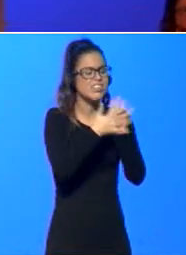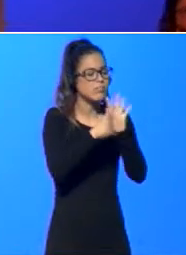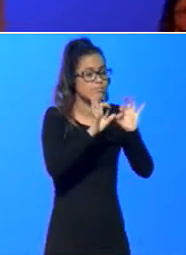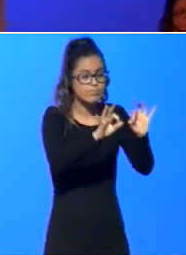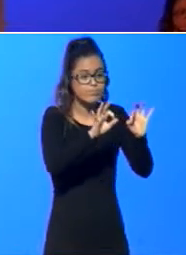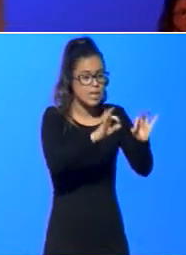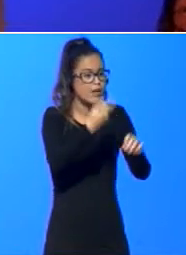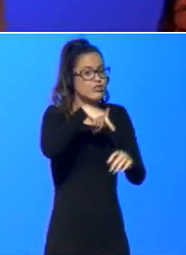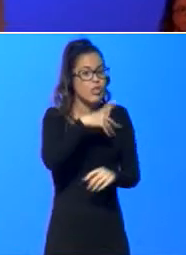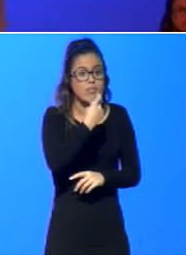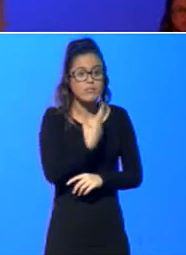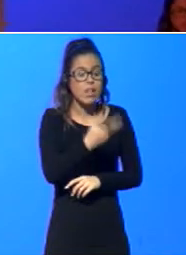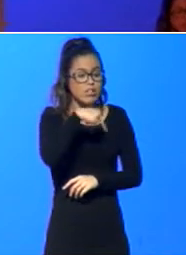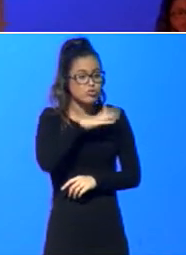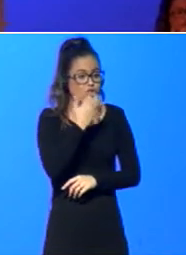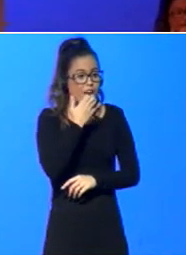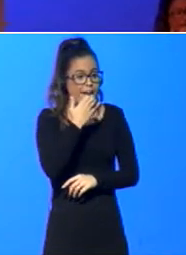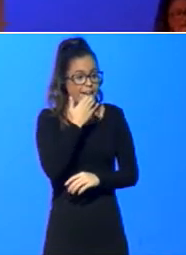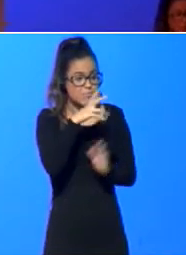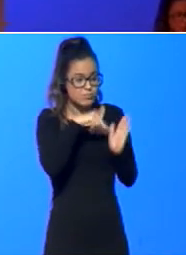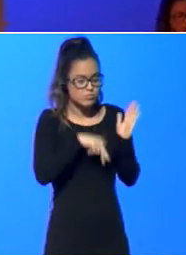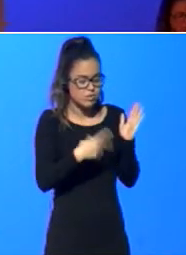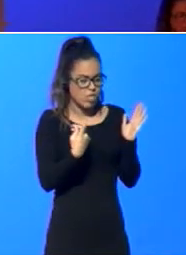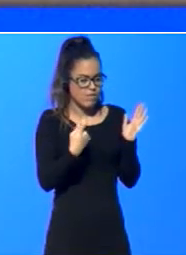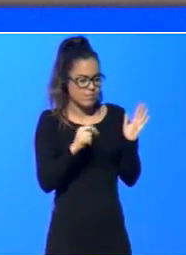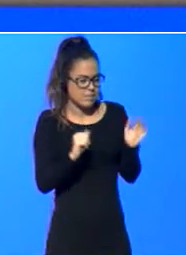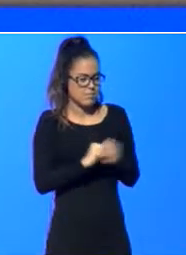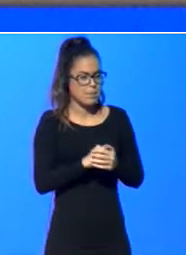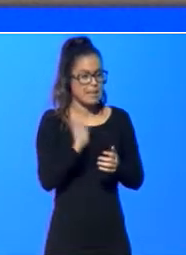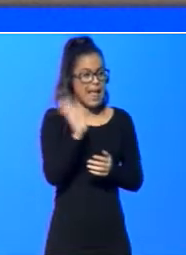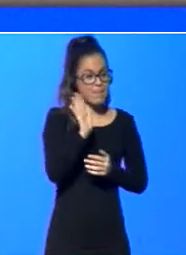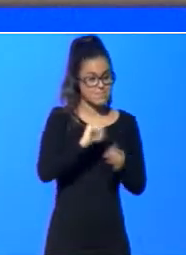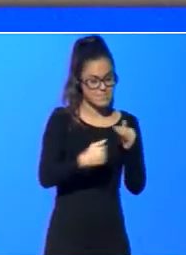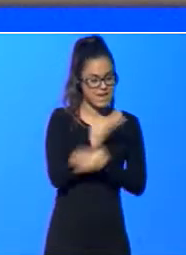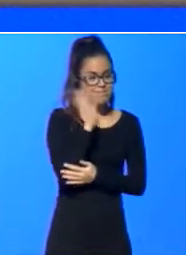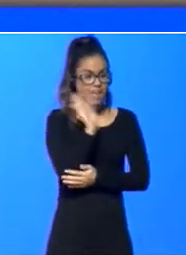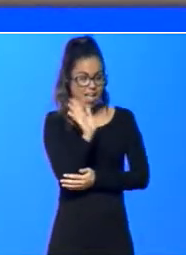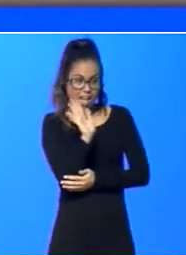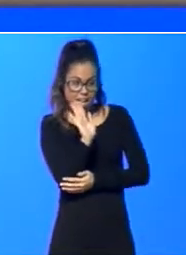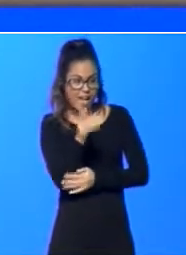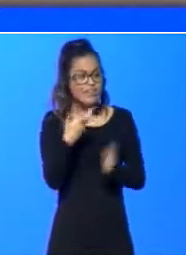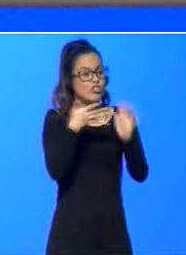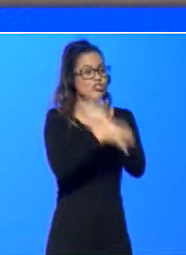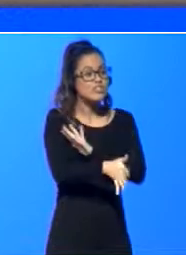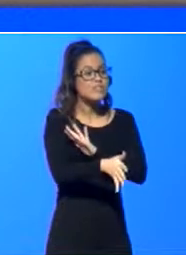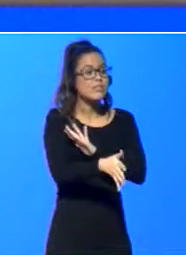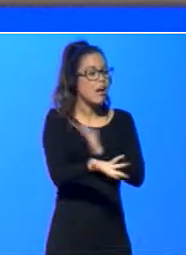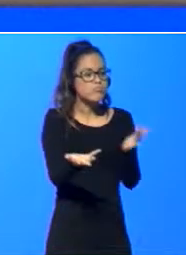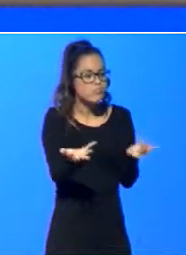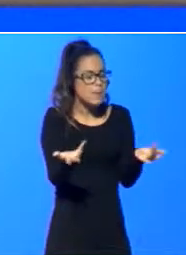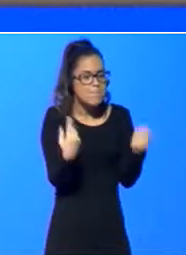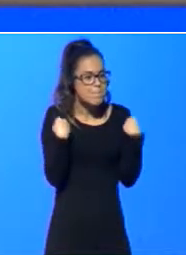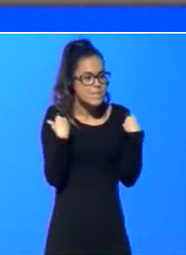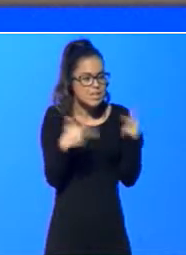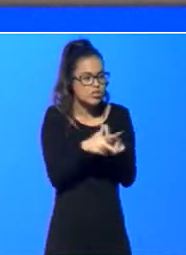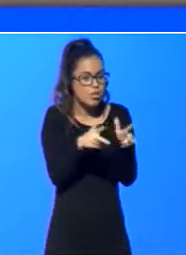tener ejemplos. Yo tengo que saber que saludarme a la mañana es un ejemplo de vida social. Y si no lo sé y nadie me lo dice, pues nadie